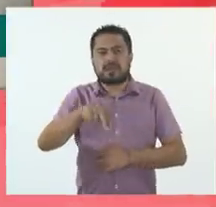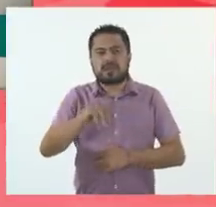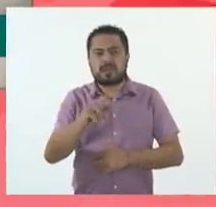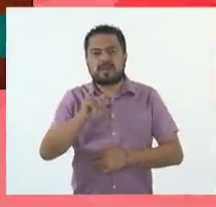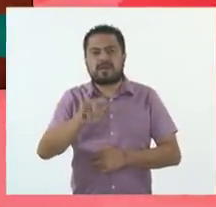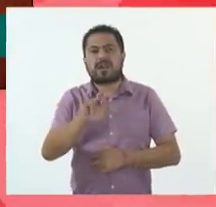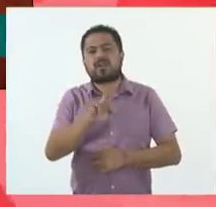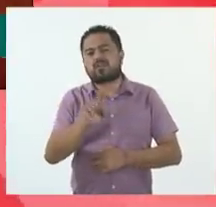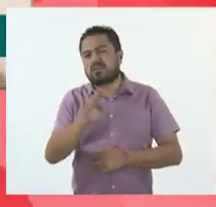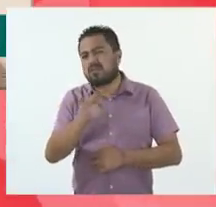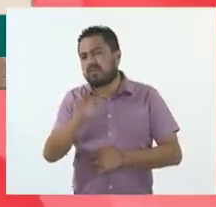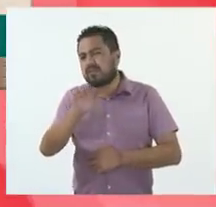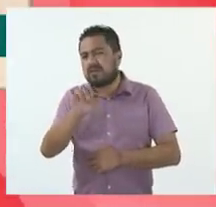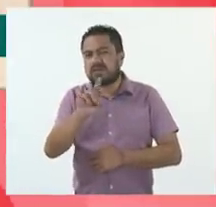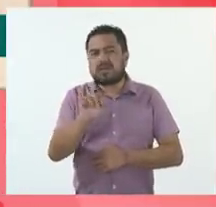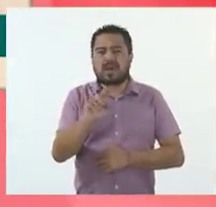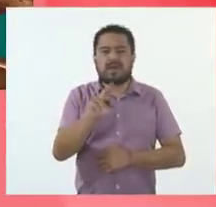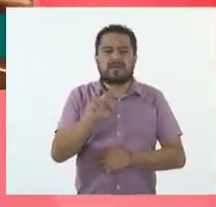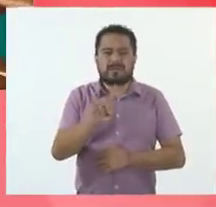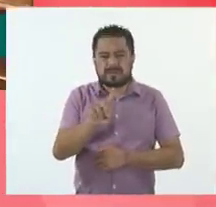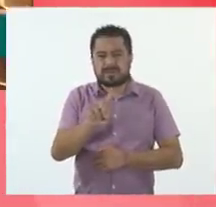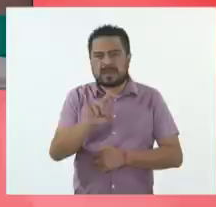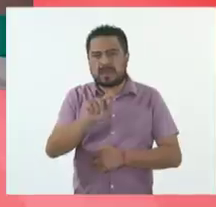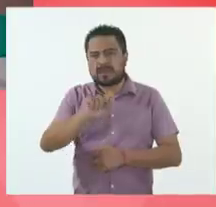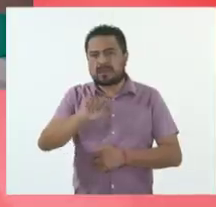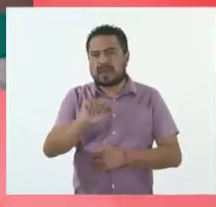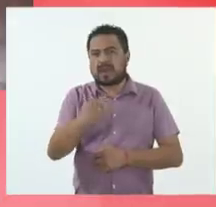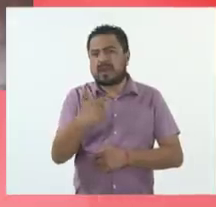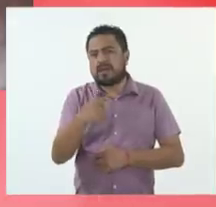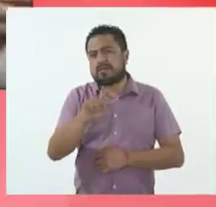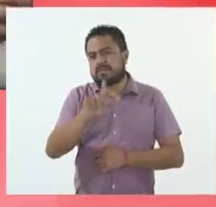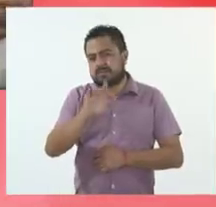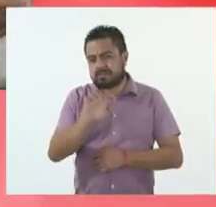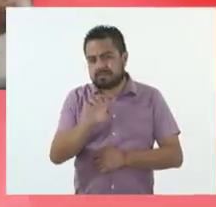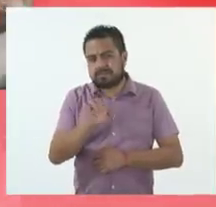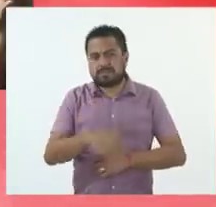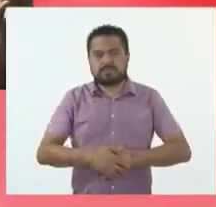Rodolfo Camacho y David Camorlinga Tagle.